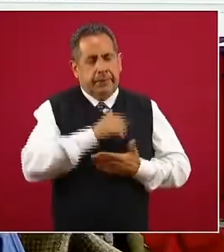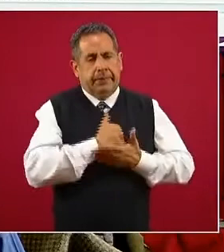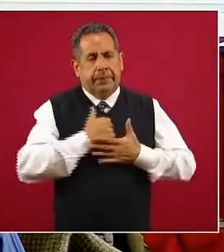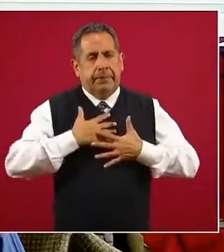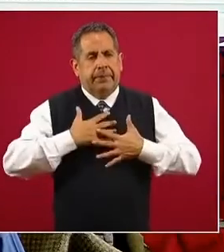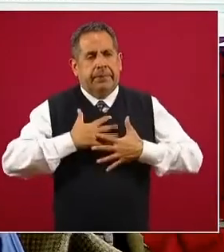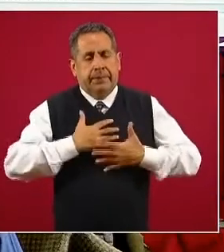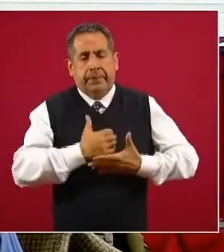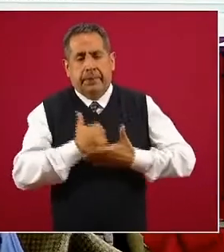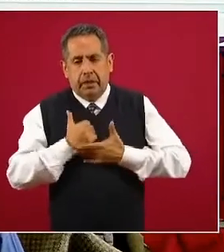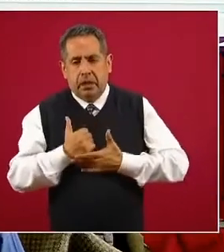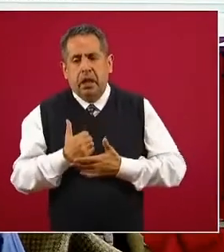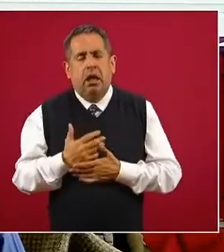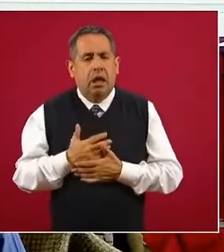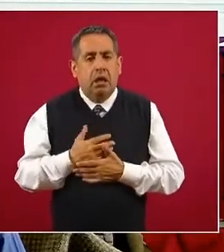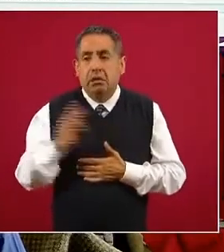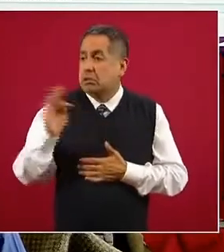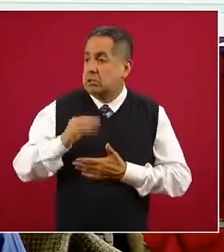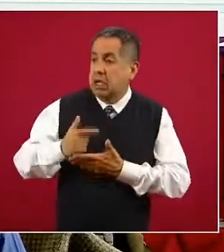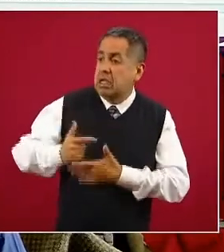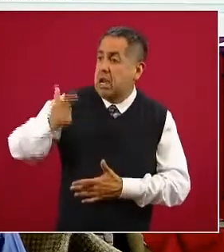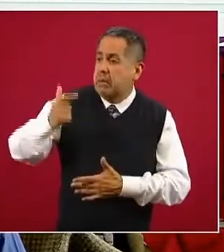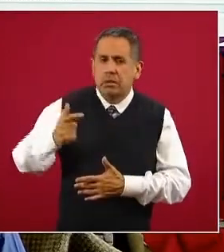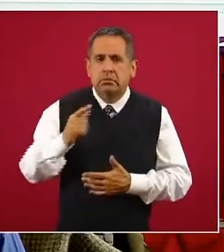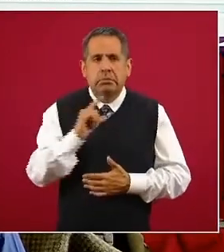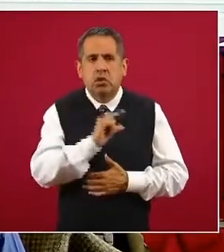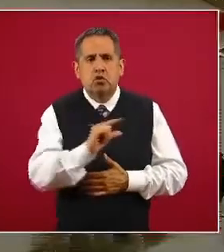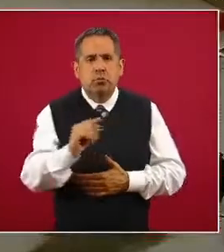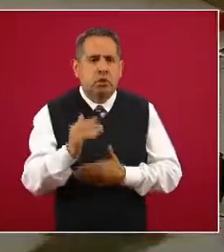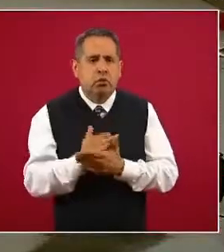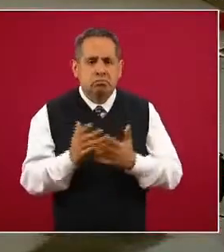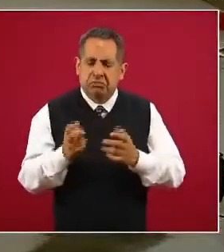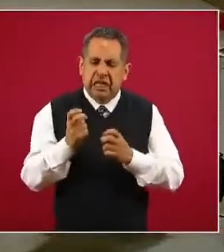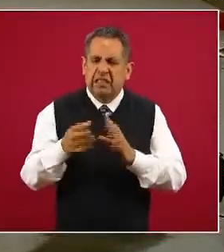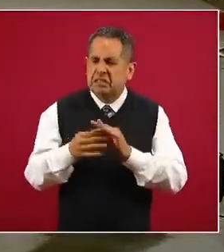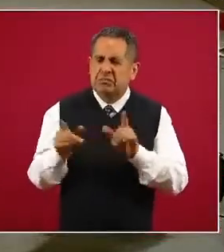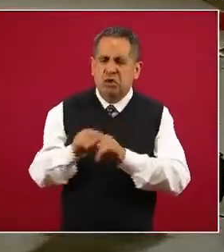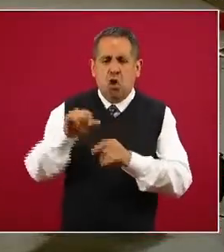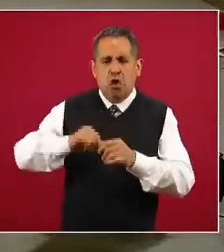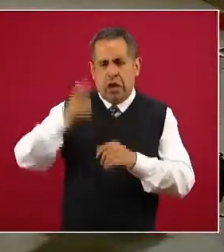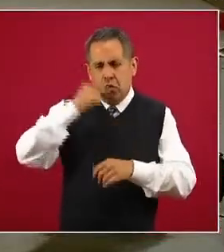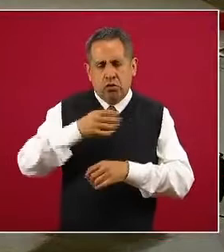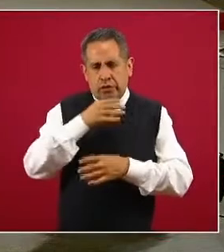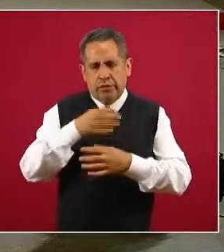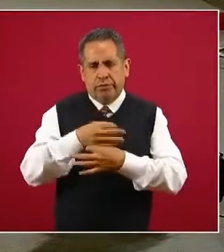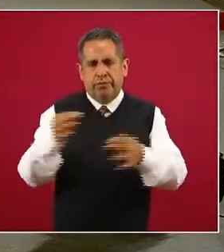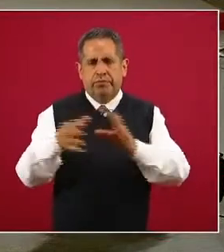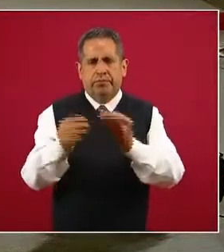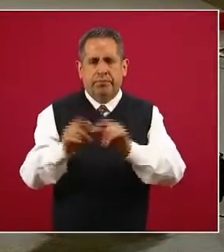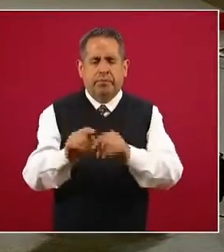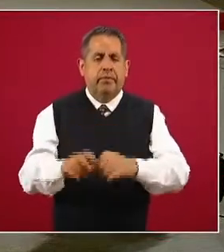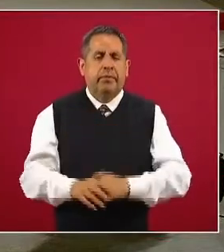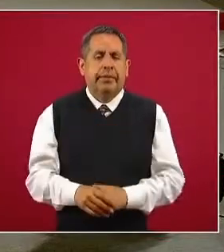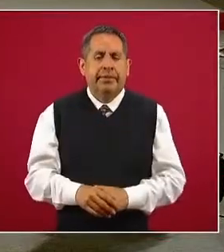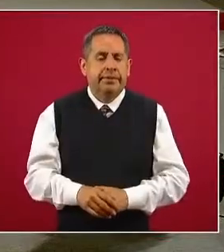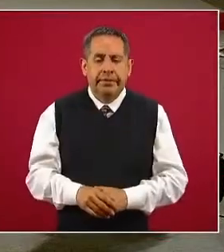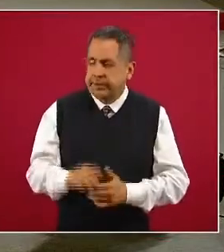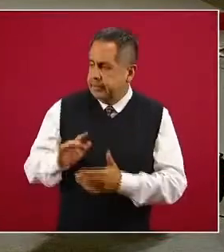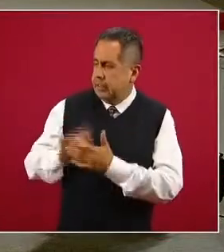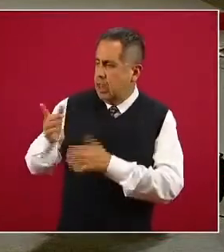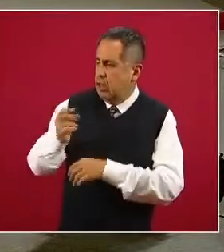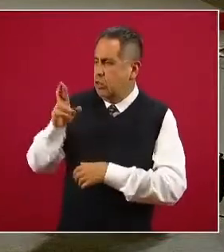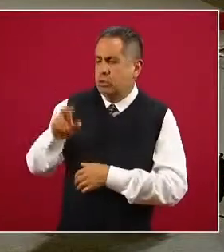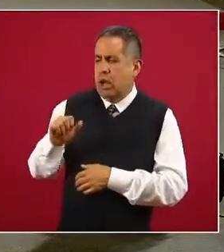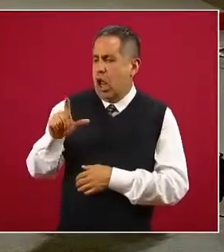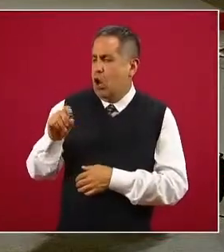afectación de gravedad que la epidemia está produciendo en México. Sería la actualización para esta noche. Muchas gracias. Gracias,